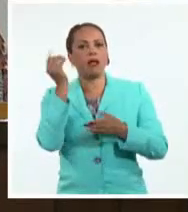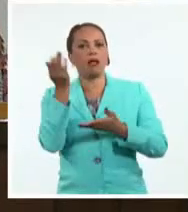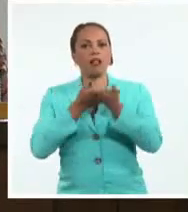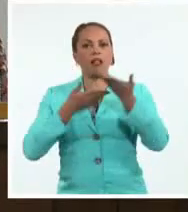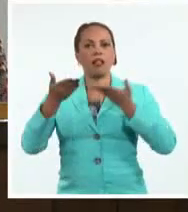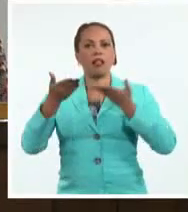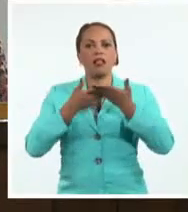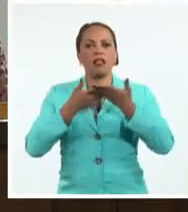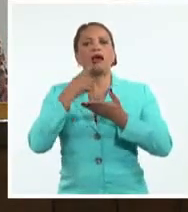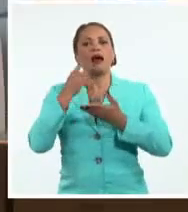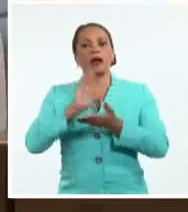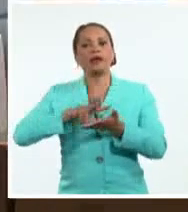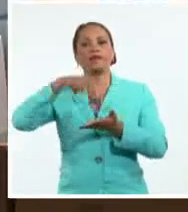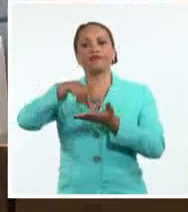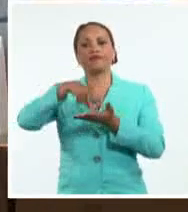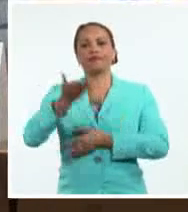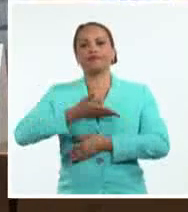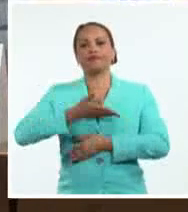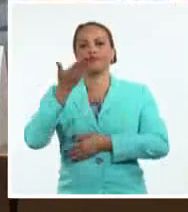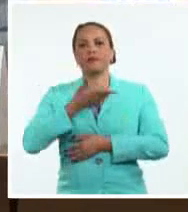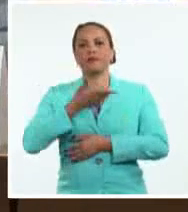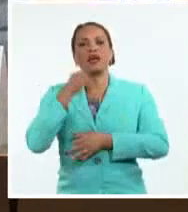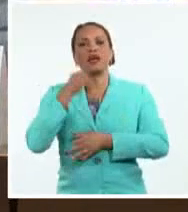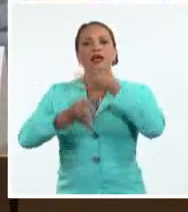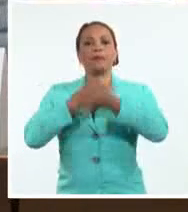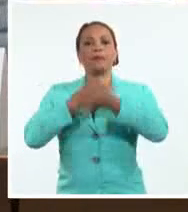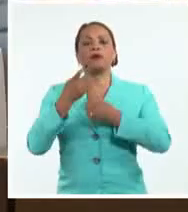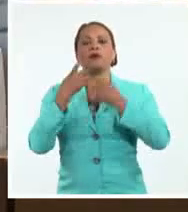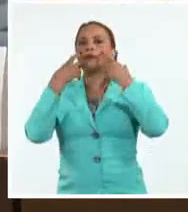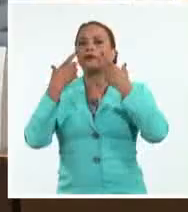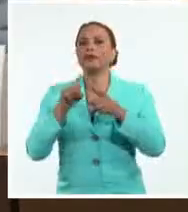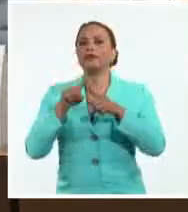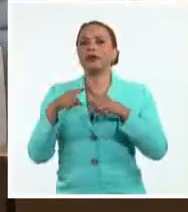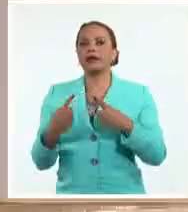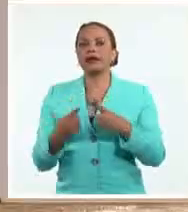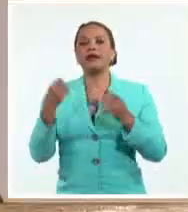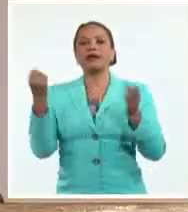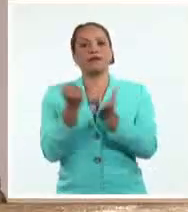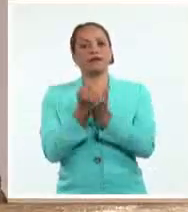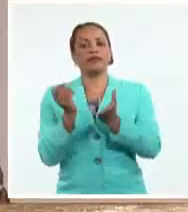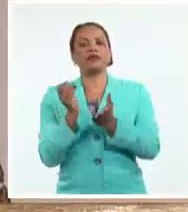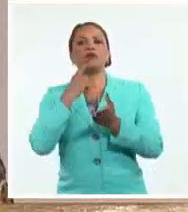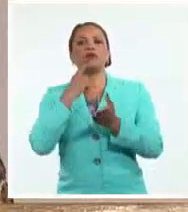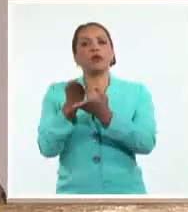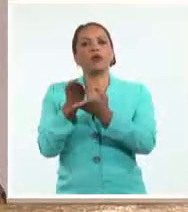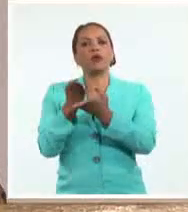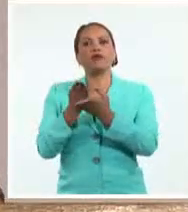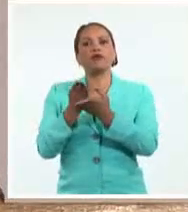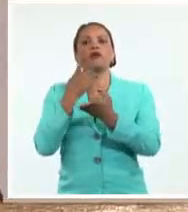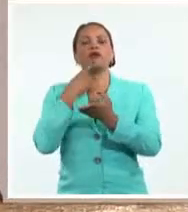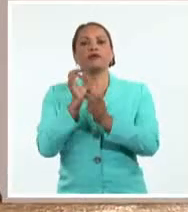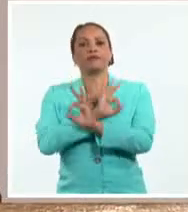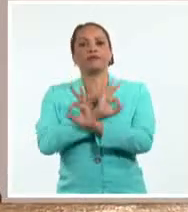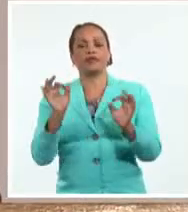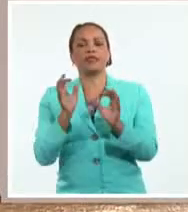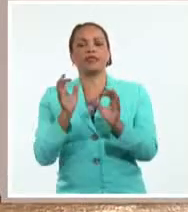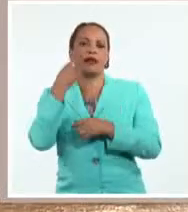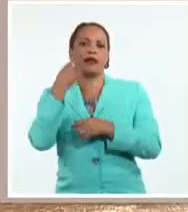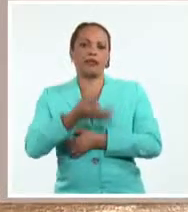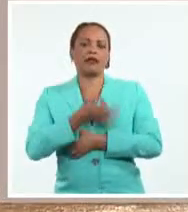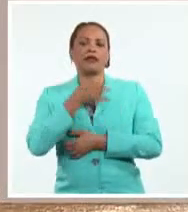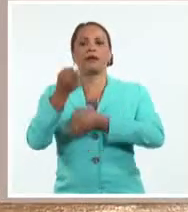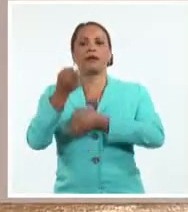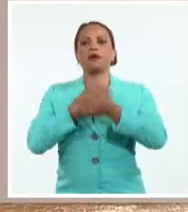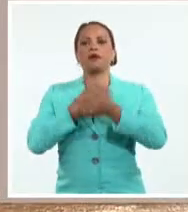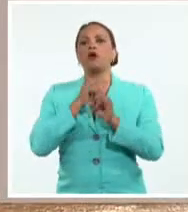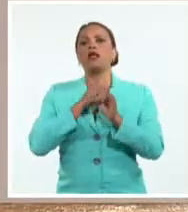pública una declaración que confirmó la importancia de garantizar una educación inclusiva, equitativa y de calidad, y estableció las